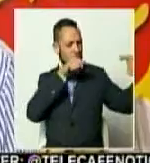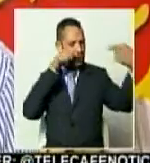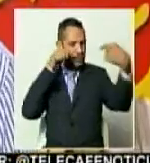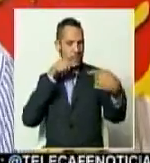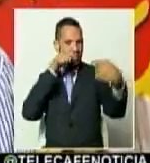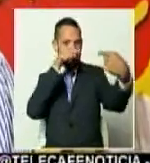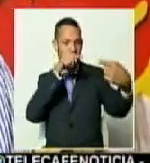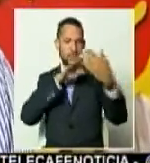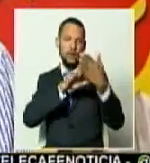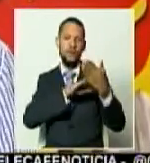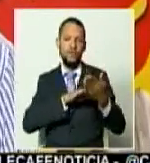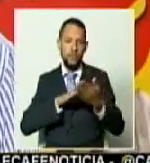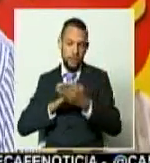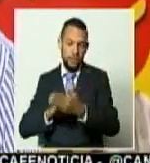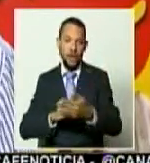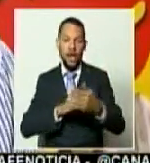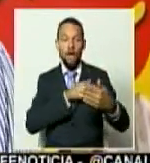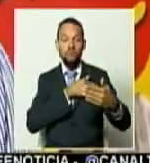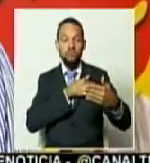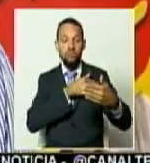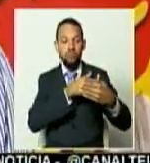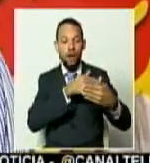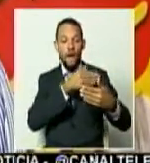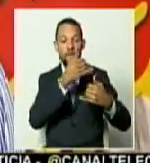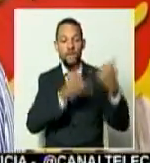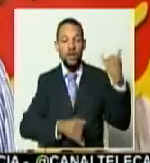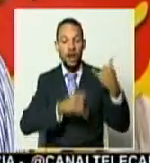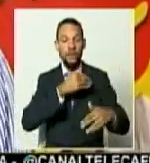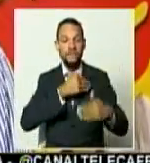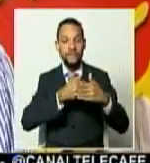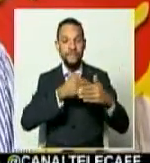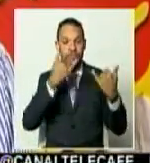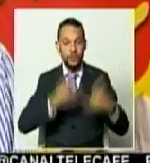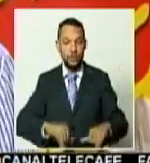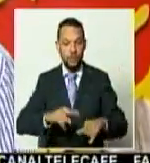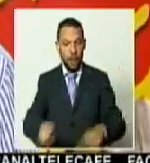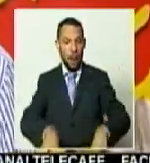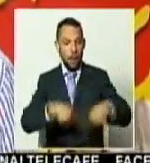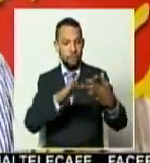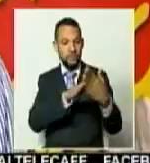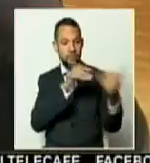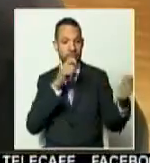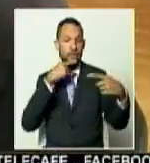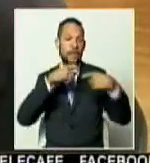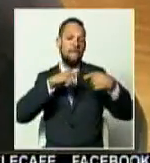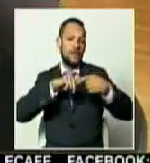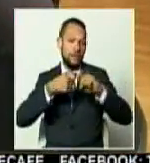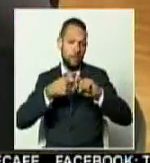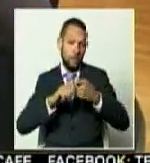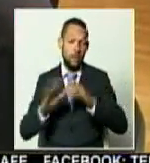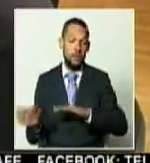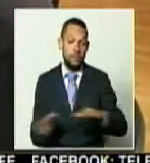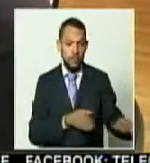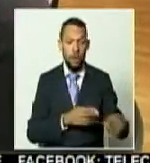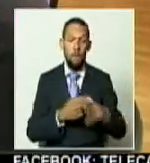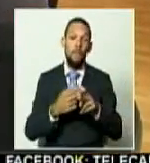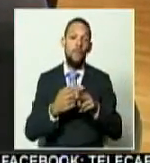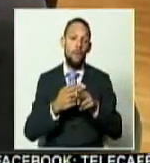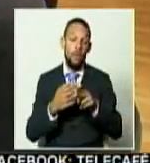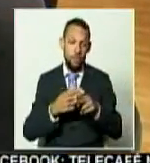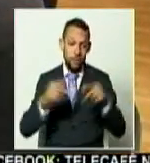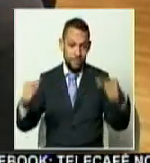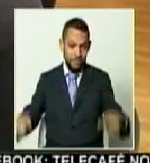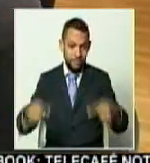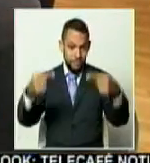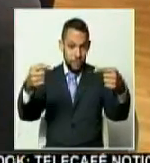los triunfos que ha tenido en estos cuadrangulares. Nosotros hoy jugamos con nuestra hinchada en contra y me parece que es muy triste. Para los próximos partidos y teniendo